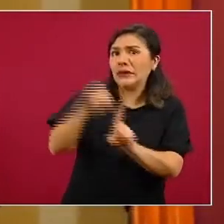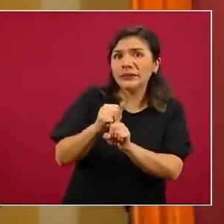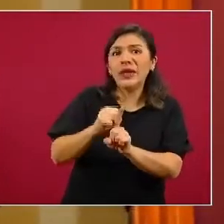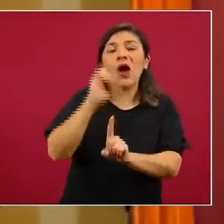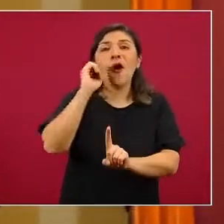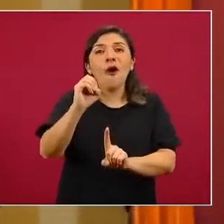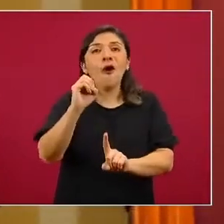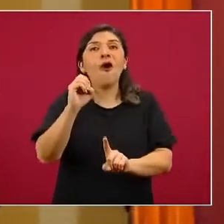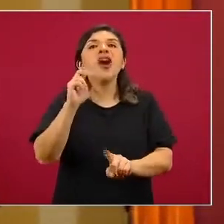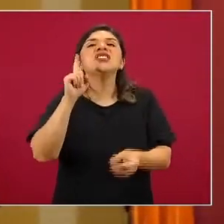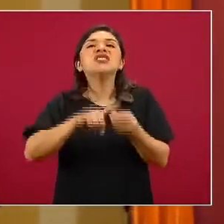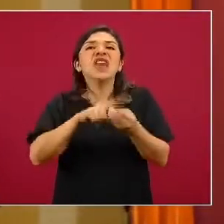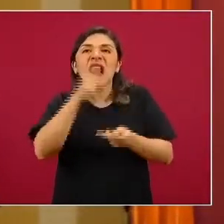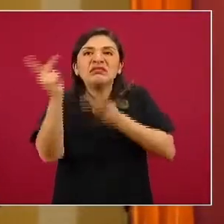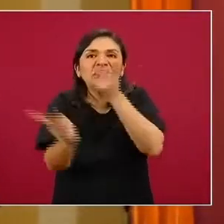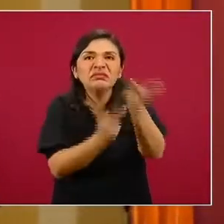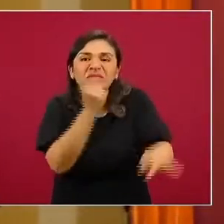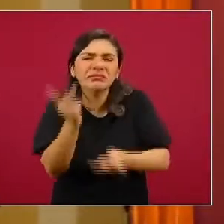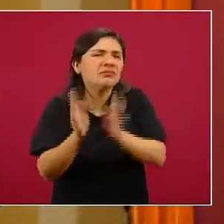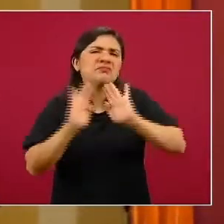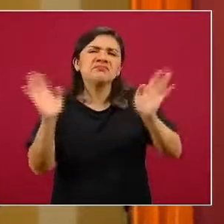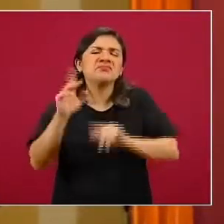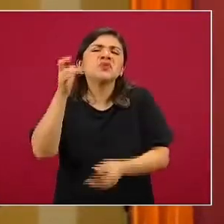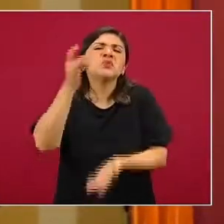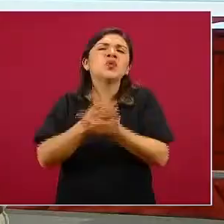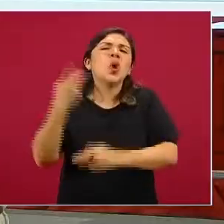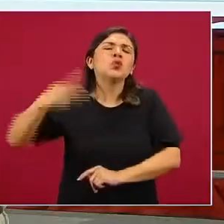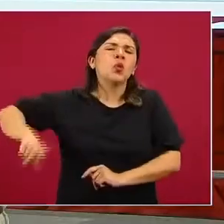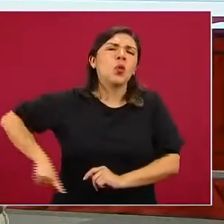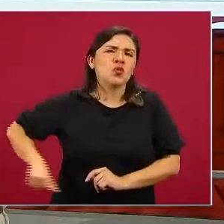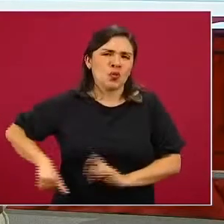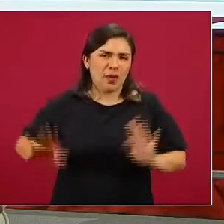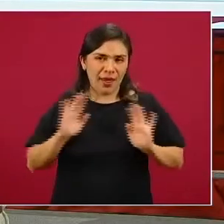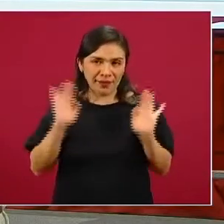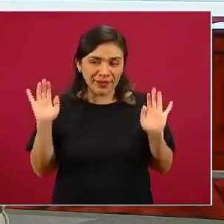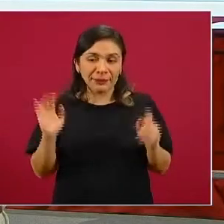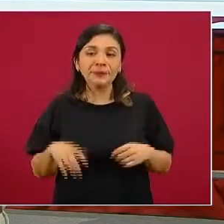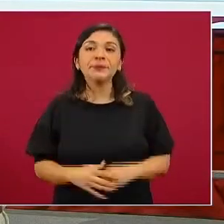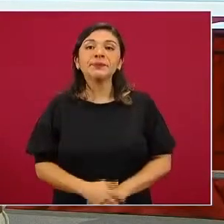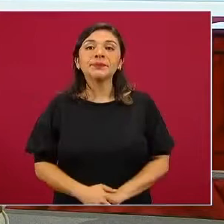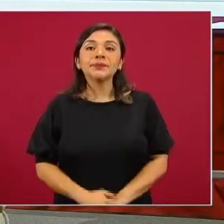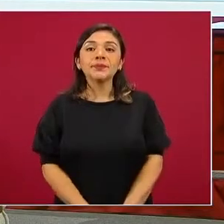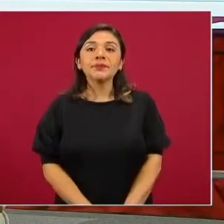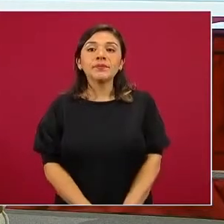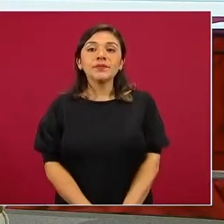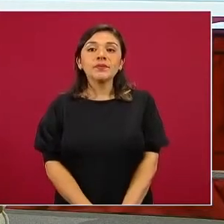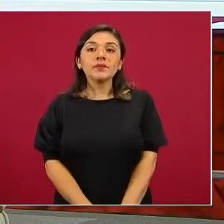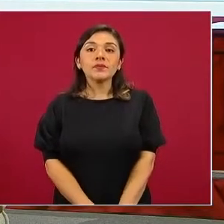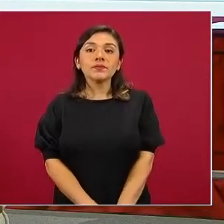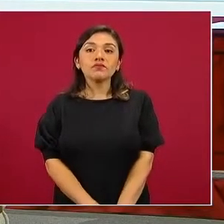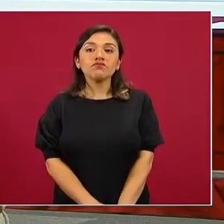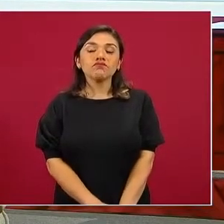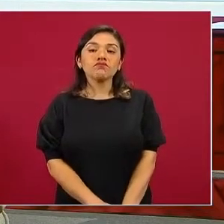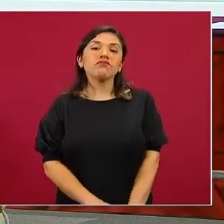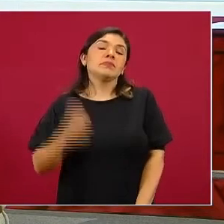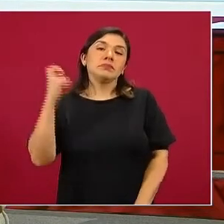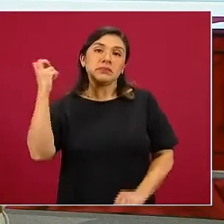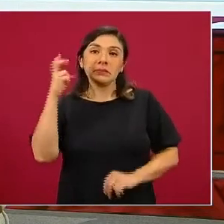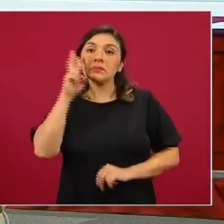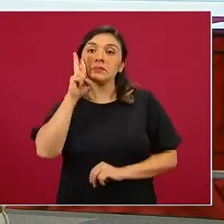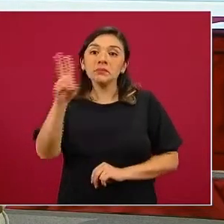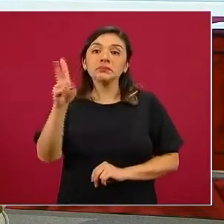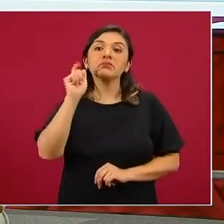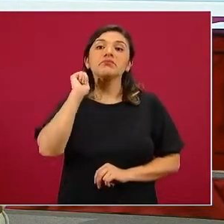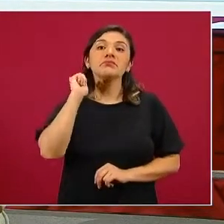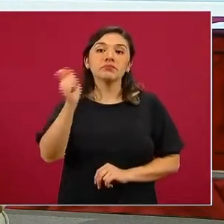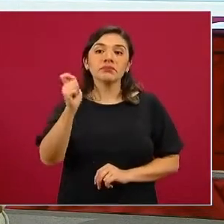va a consultar esta base de datos más que las autoridades del gobierno. La siguiente, por favor. Bueno, aquí les comparto, esta